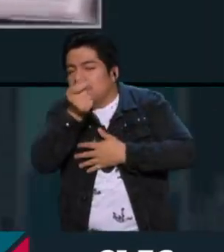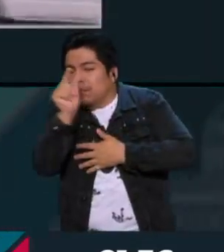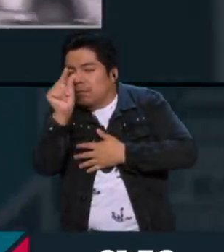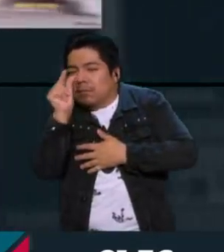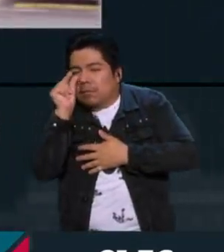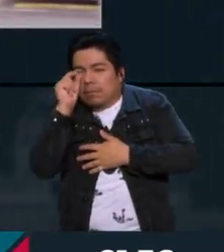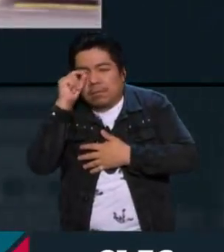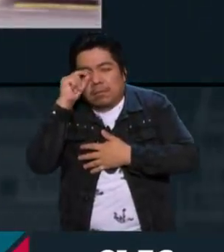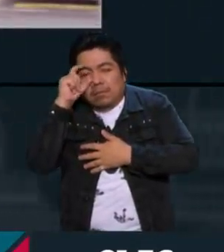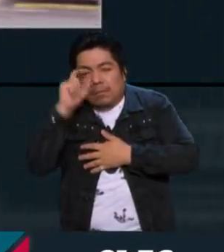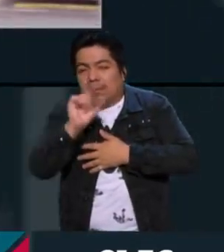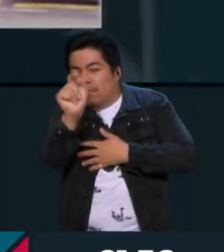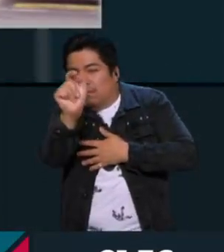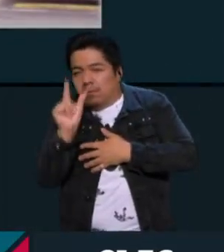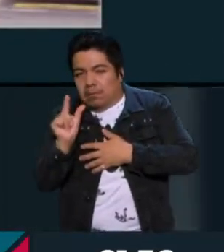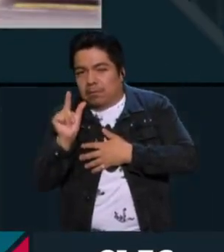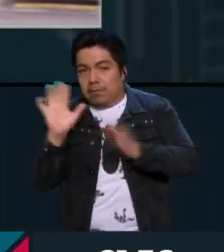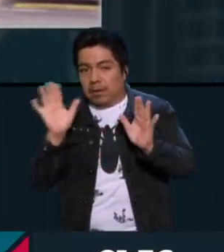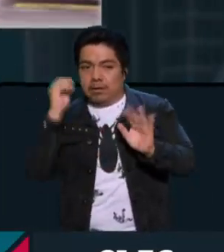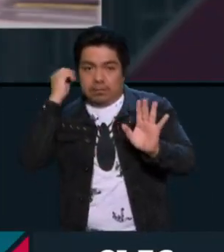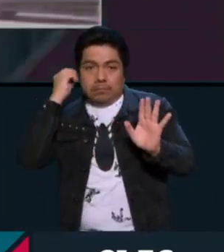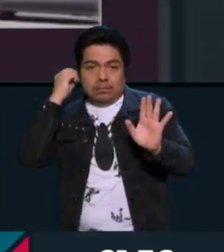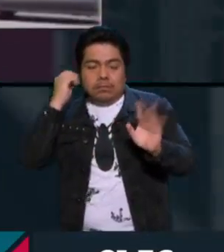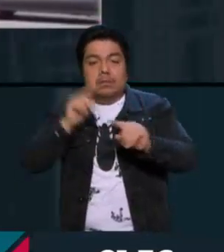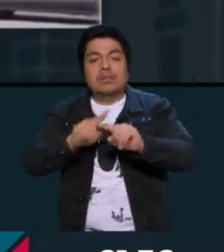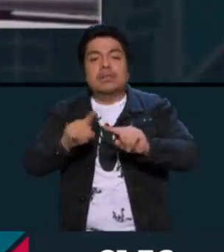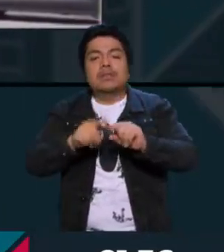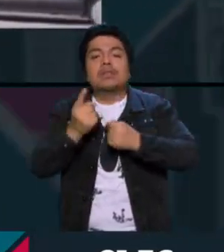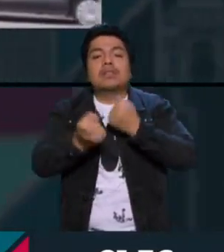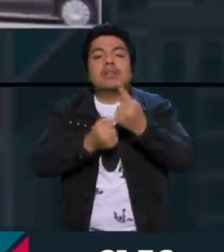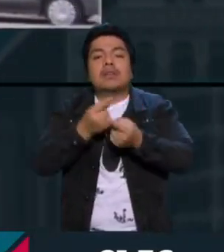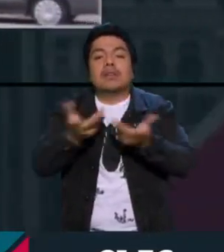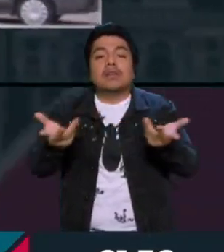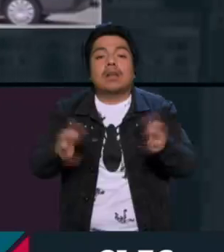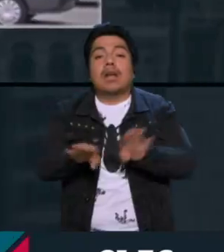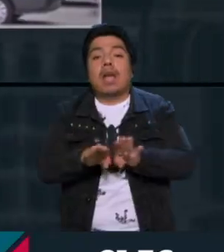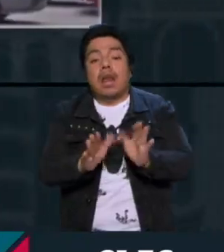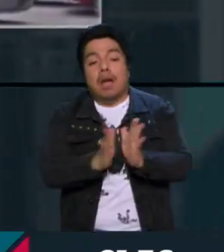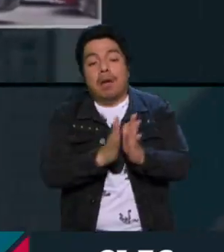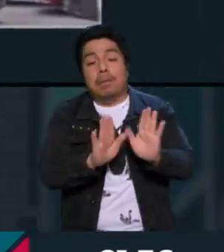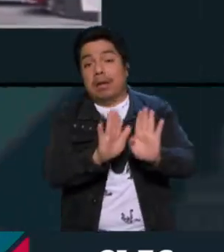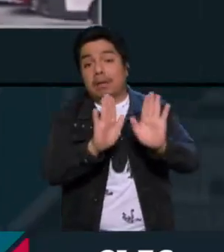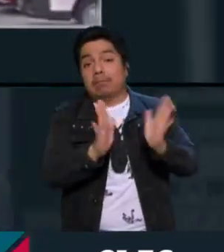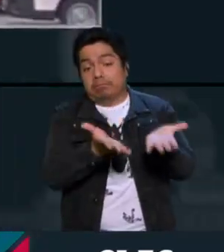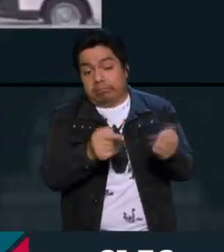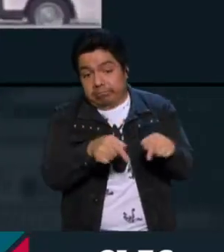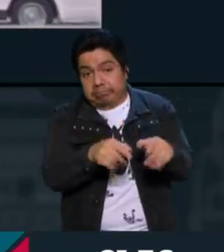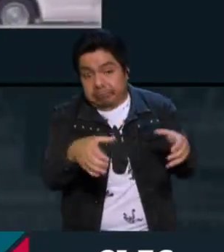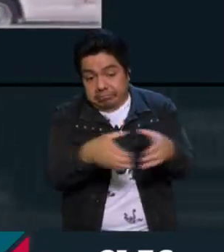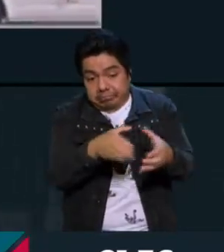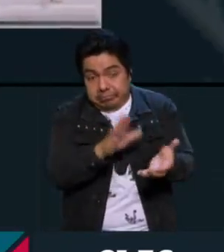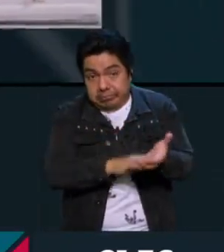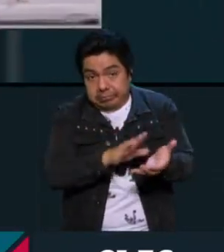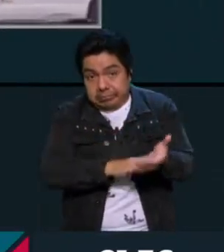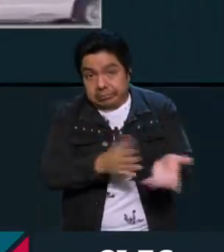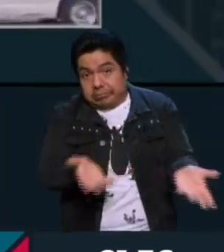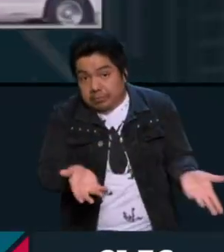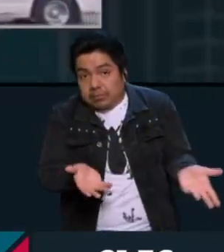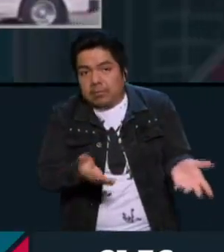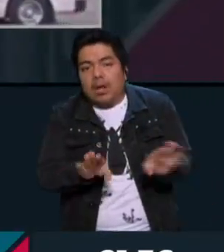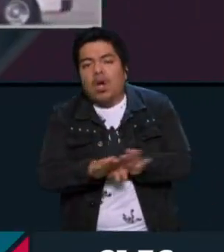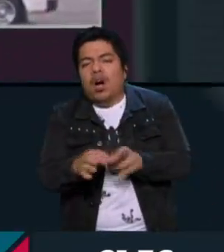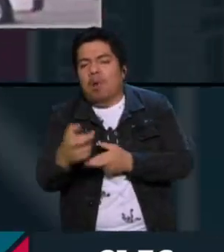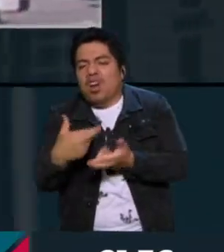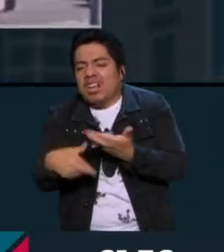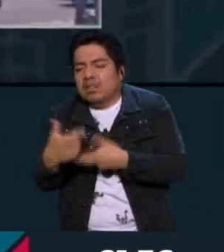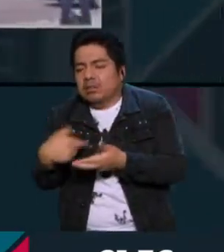otras visiones también, y sobre todo que entendieran que hay una visión que está respaldada democráticamente. Nada de esto implica un retroceso